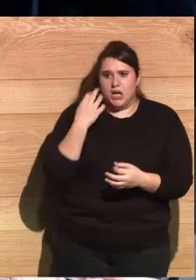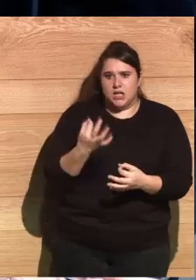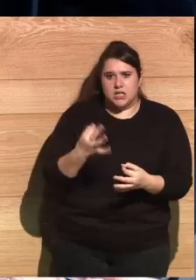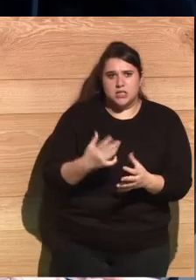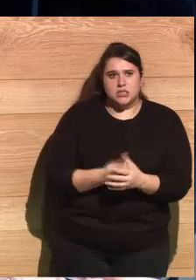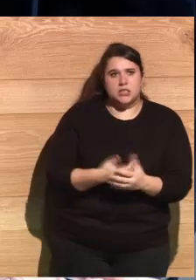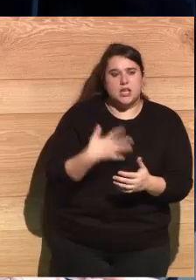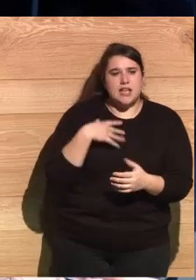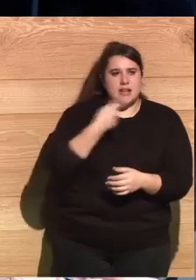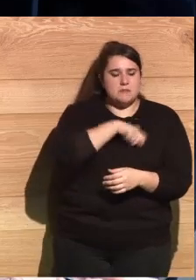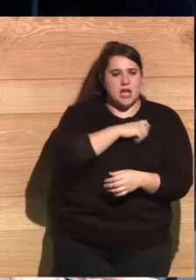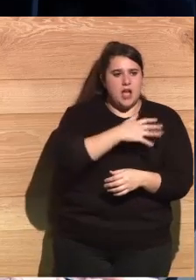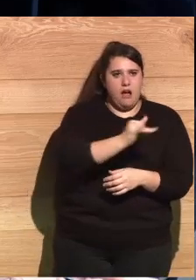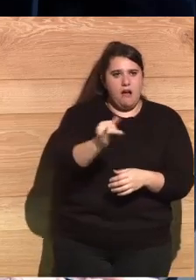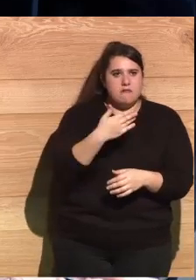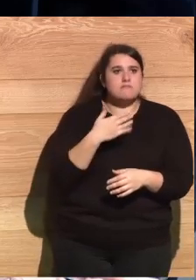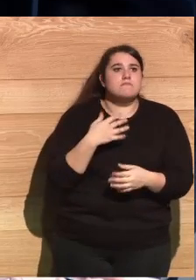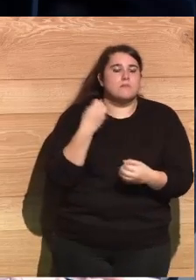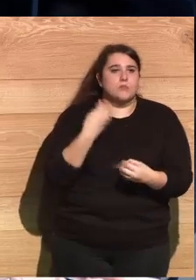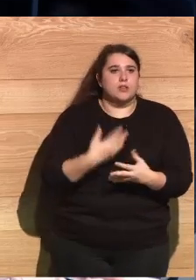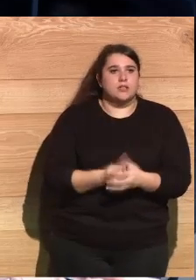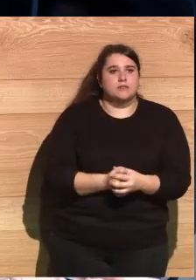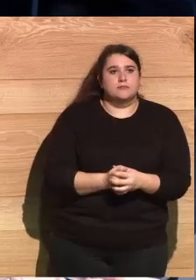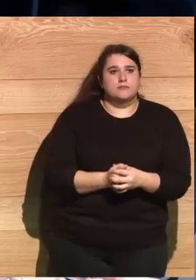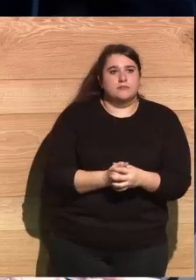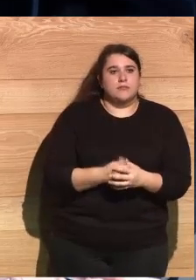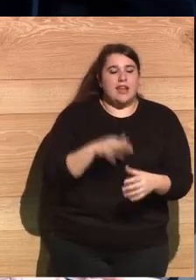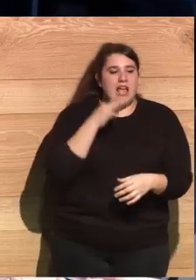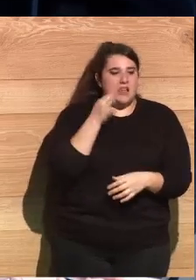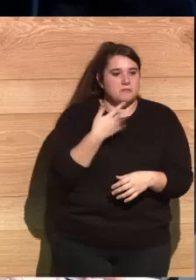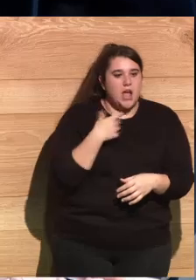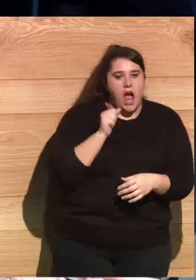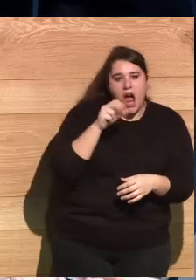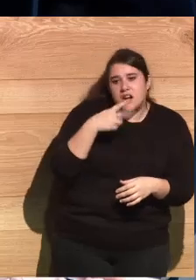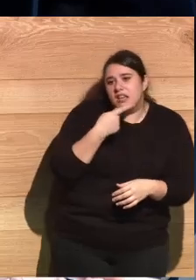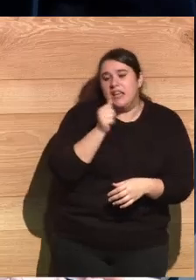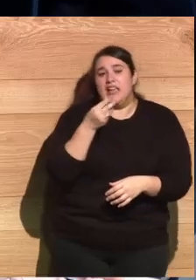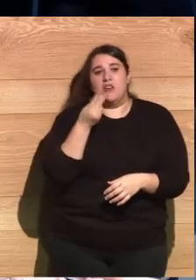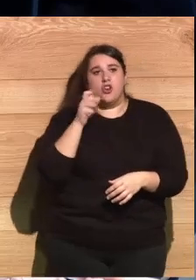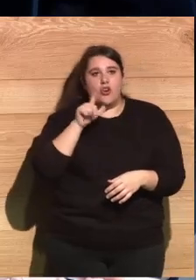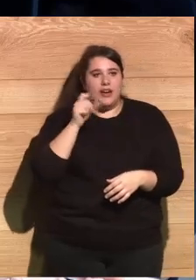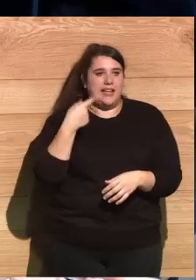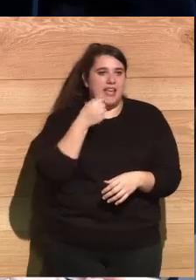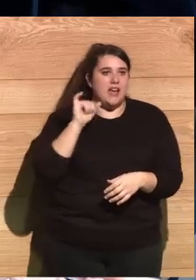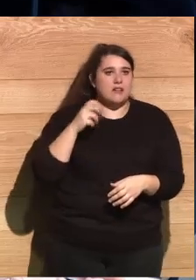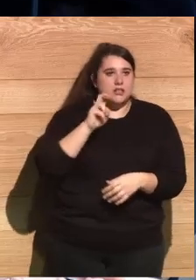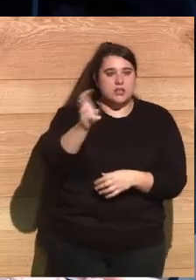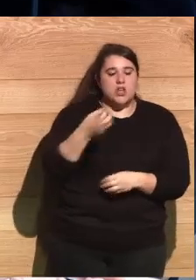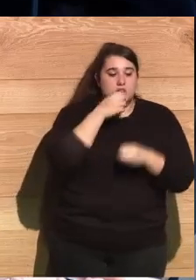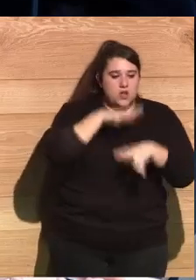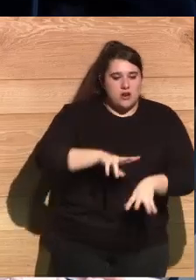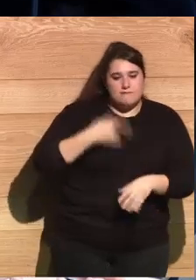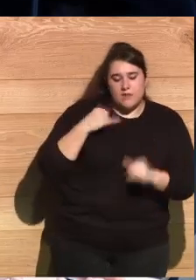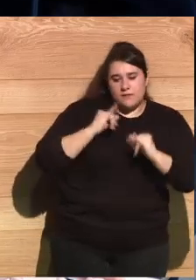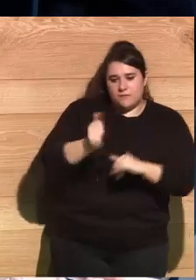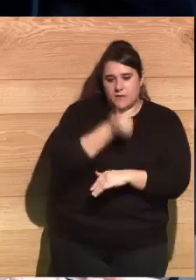tienen en España. A mí siempre me emociona. Digo, es que no se dan cuenta. La arqueología que tenemos, o sea, toda la historia, etcétera. No, digo, hay que disfrutar más, ¿no? Y